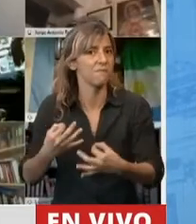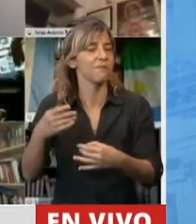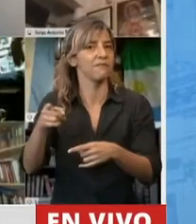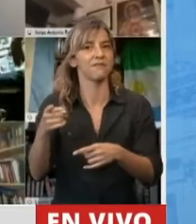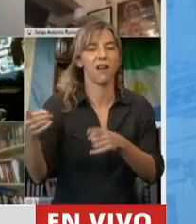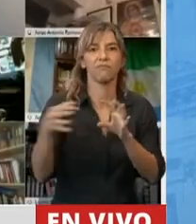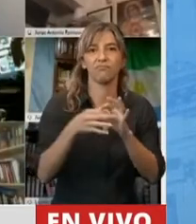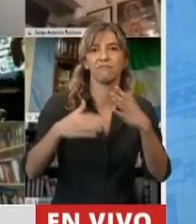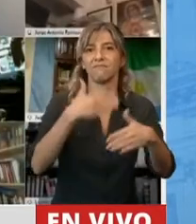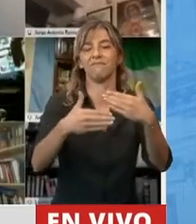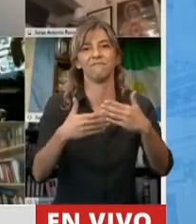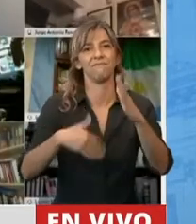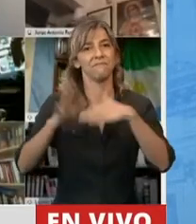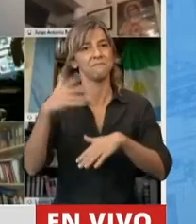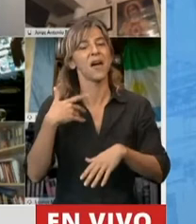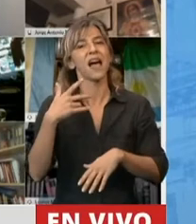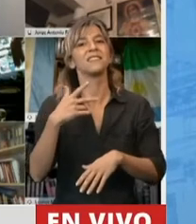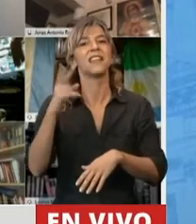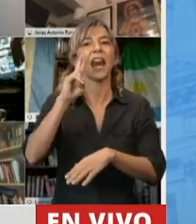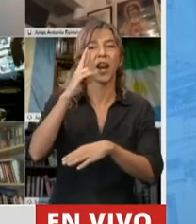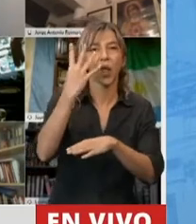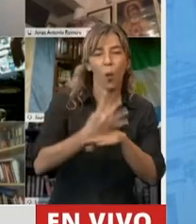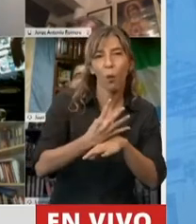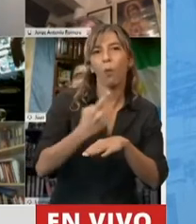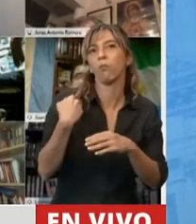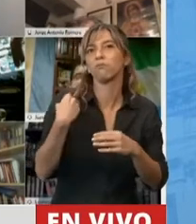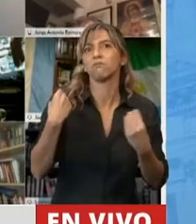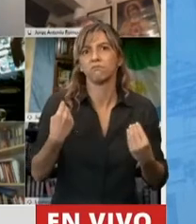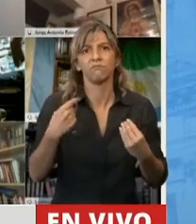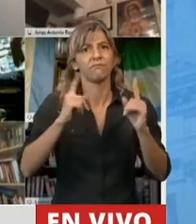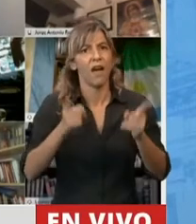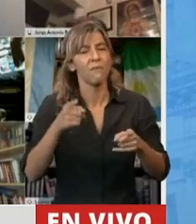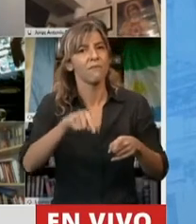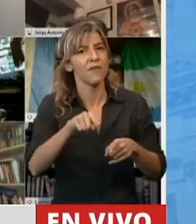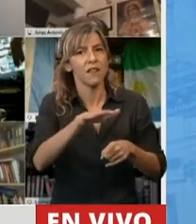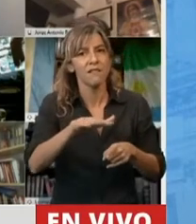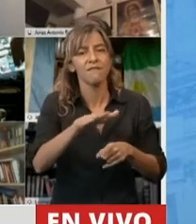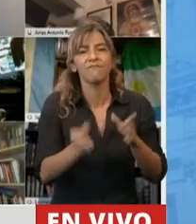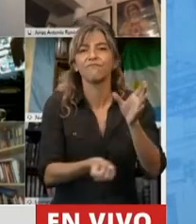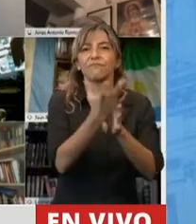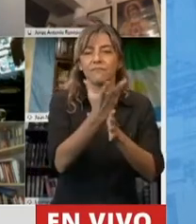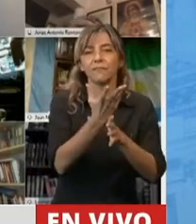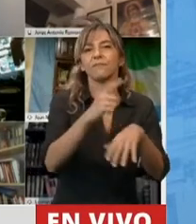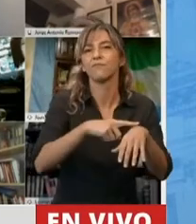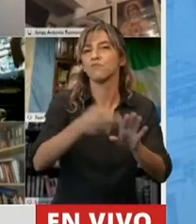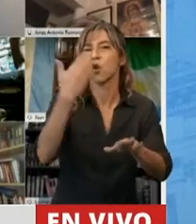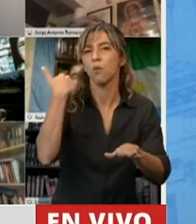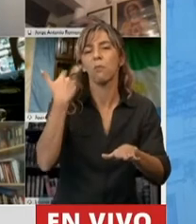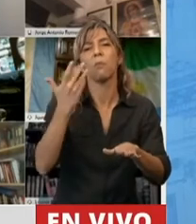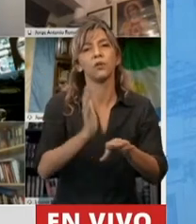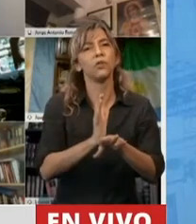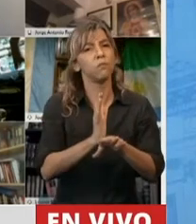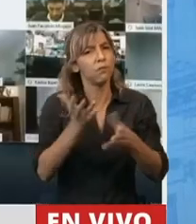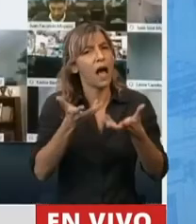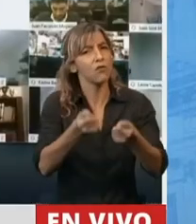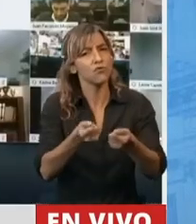Cuarto y en su zona de influencia, también se ha creado la ayuda y se ha constituido